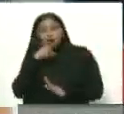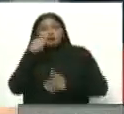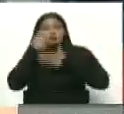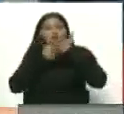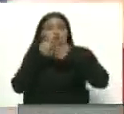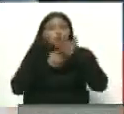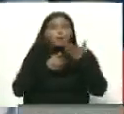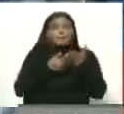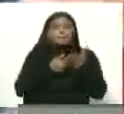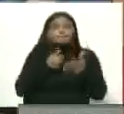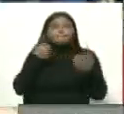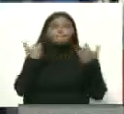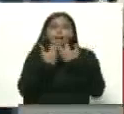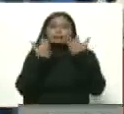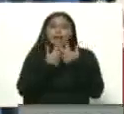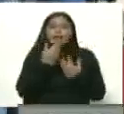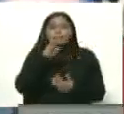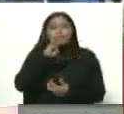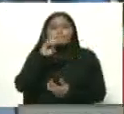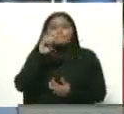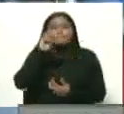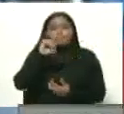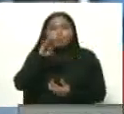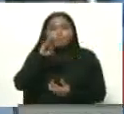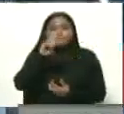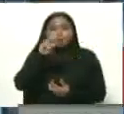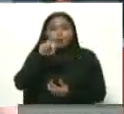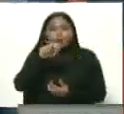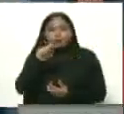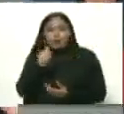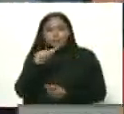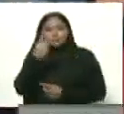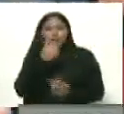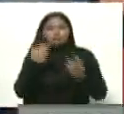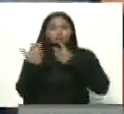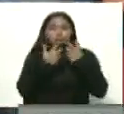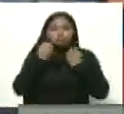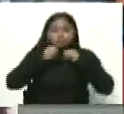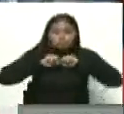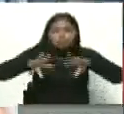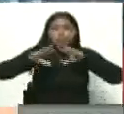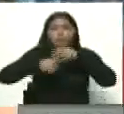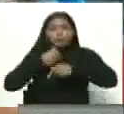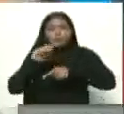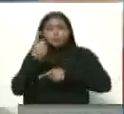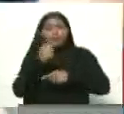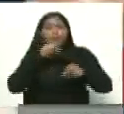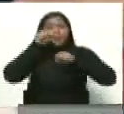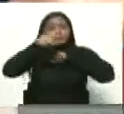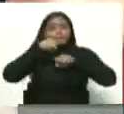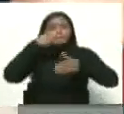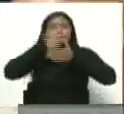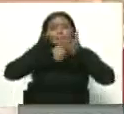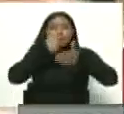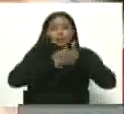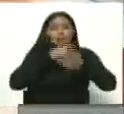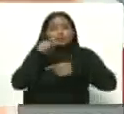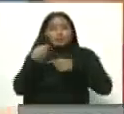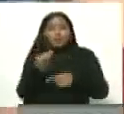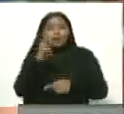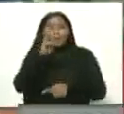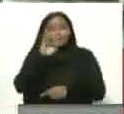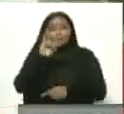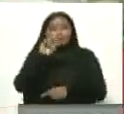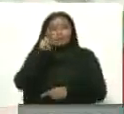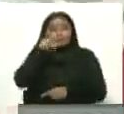Bomboná, primera gran victoria de del despliegue de la campaña del sur. Luego viene Pichincha,